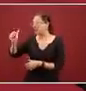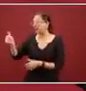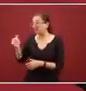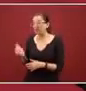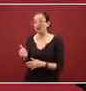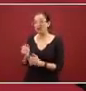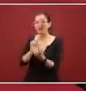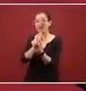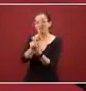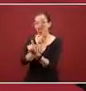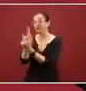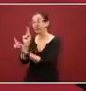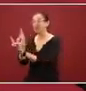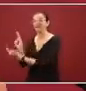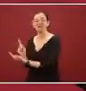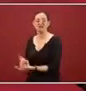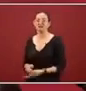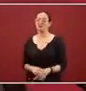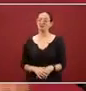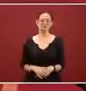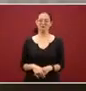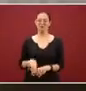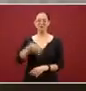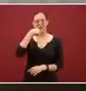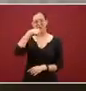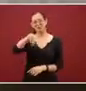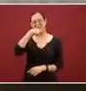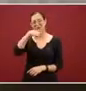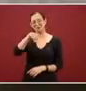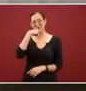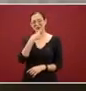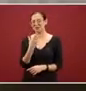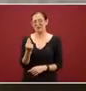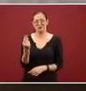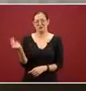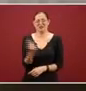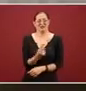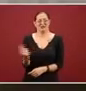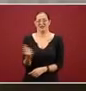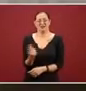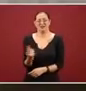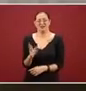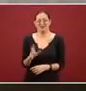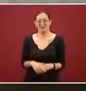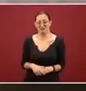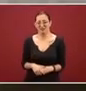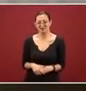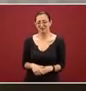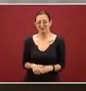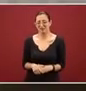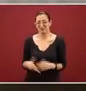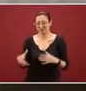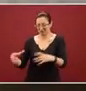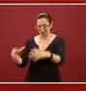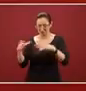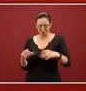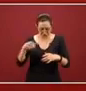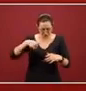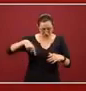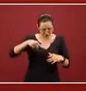cada una de las personas con COVID o con las características demográficas que se buscan en un censo o cualquier otra